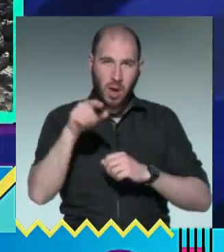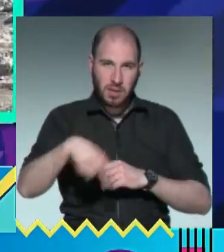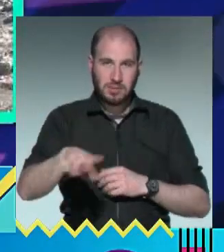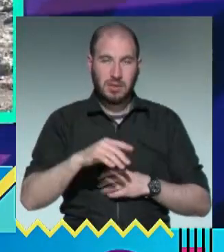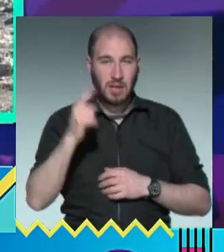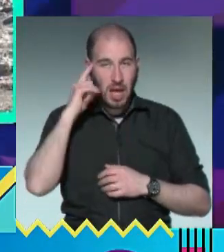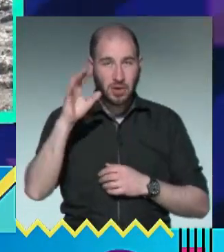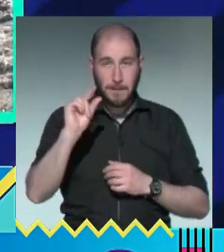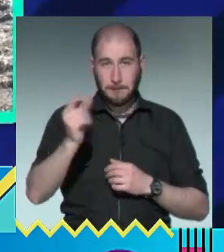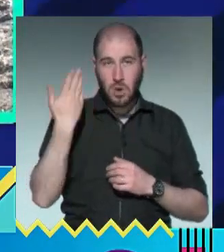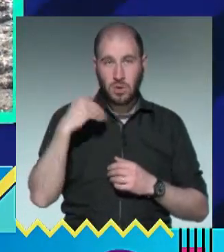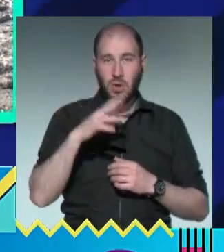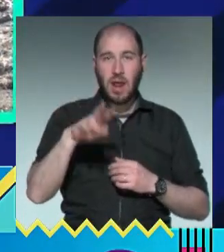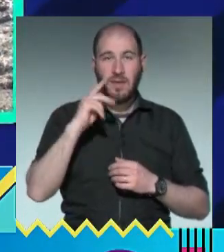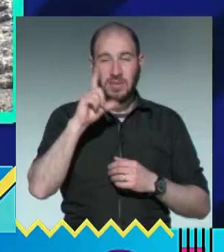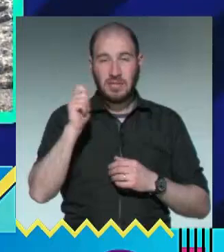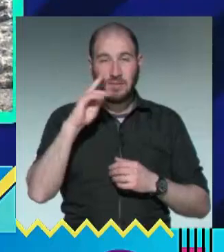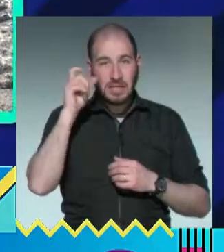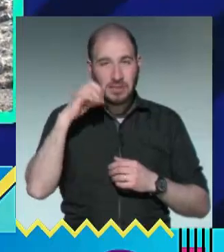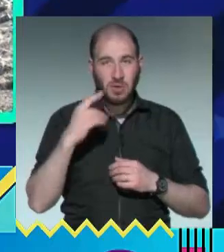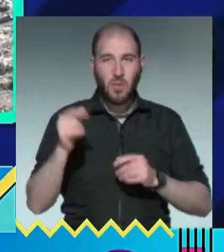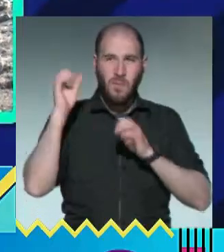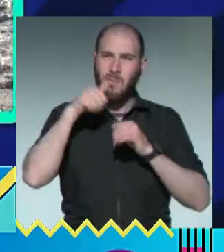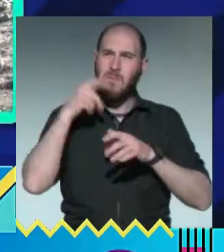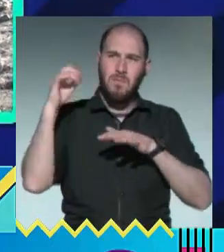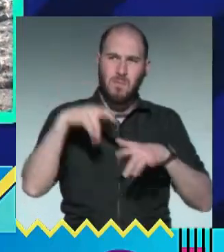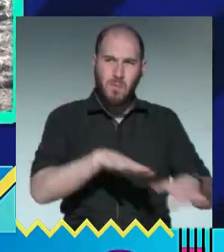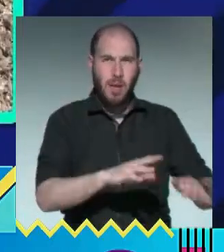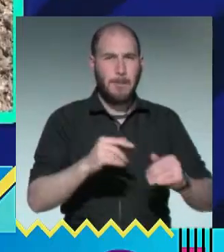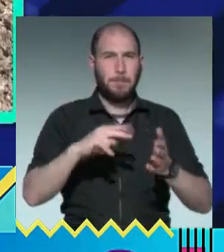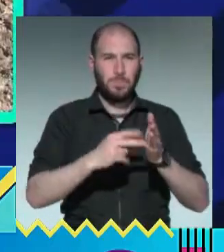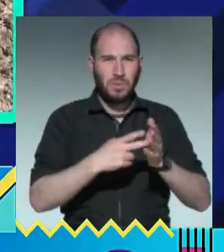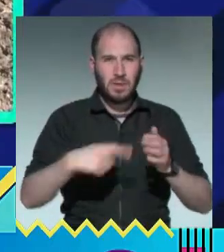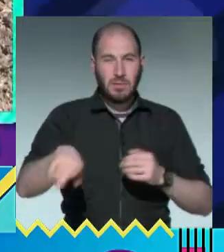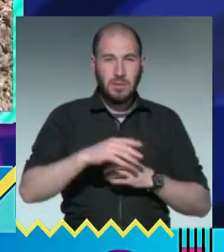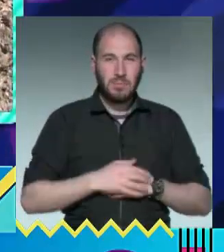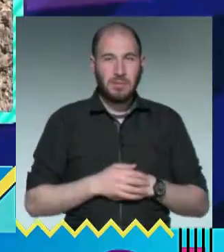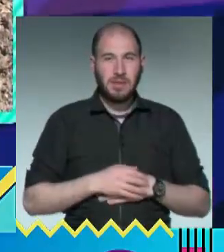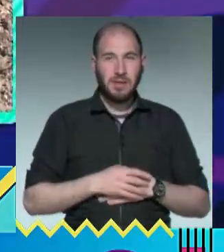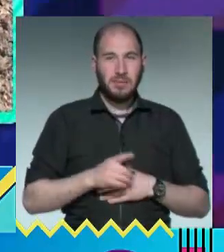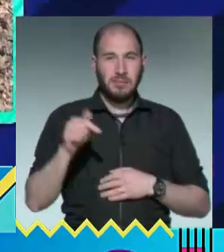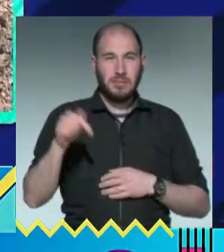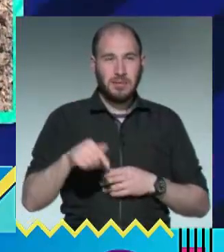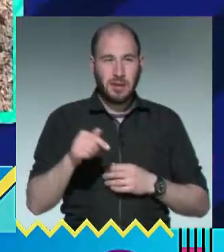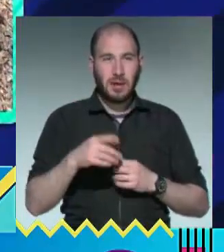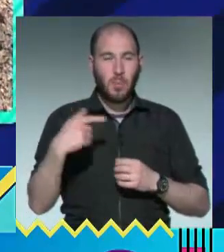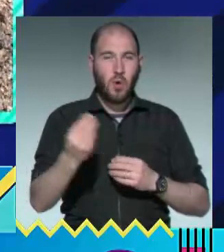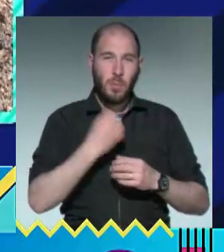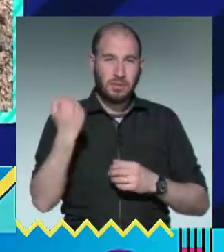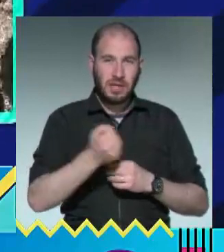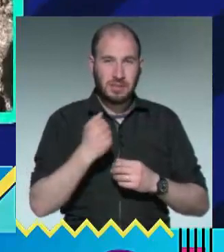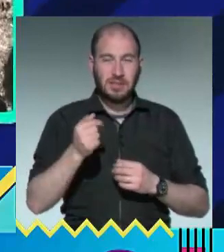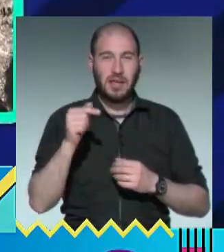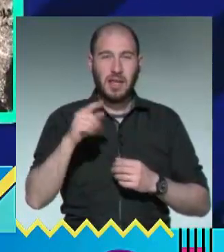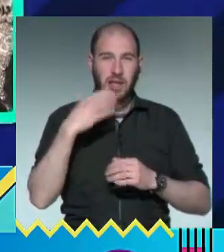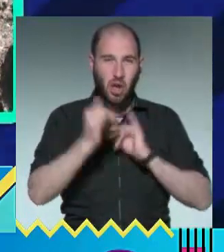cuenta que hace muy poquito en Villavicencio se generó un gran aluvión, generando consecuencias. Bueno, esto obviamente que es un punto importante para